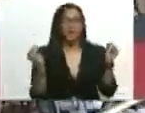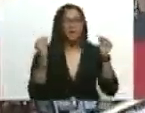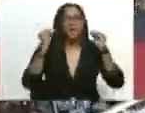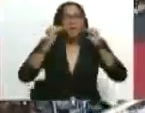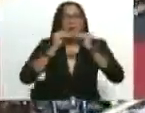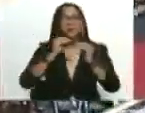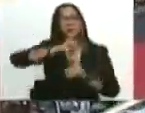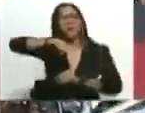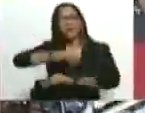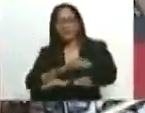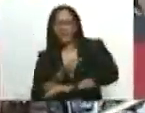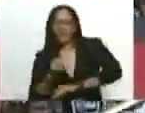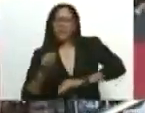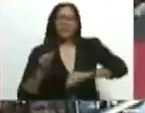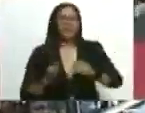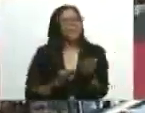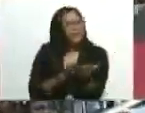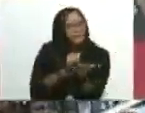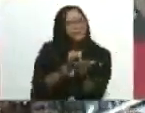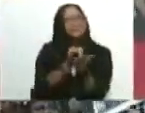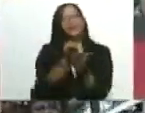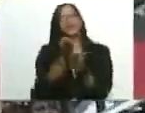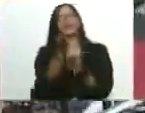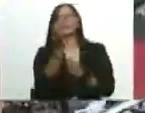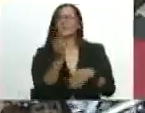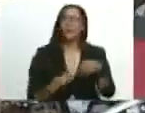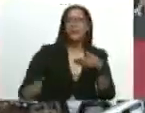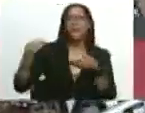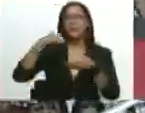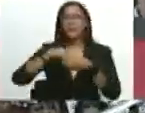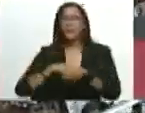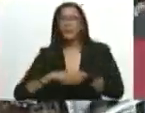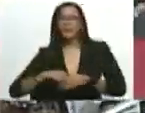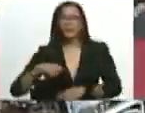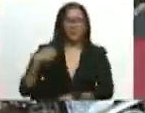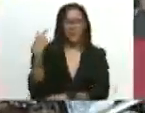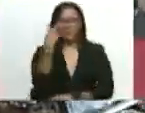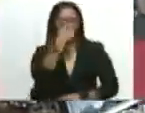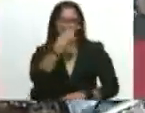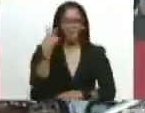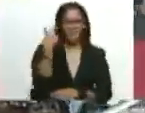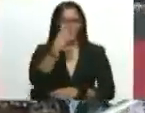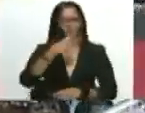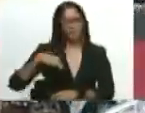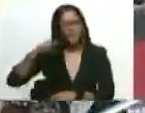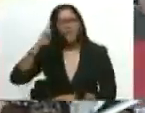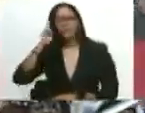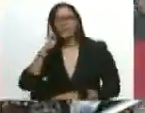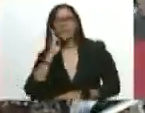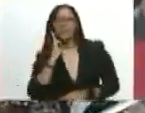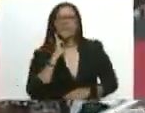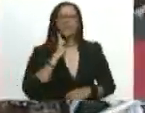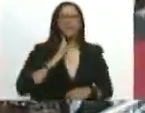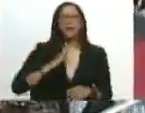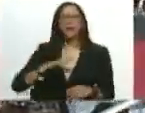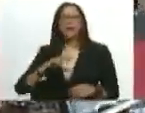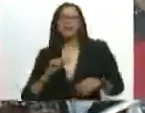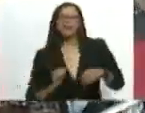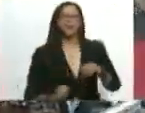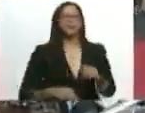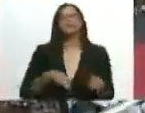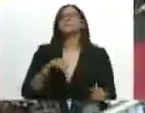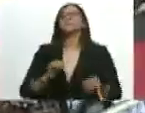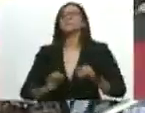a darle un beso al jardín que para siempre quedó en los ojos de Bolívar